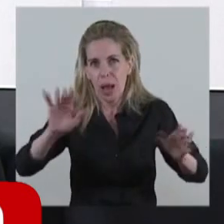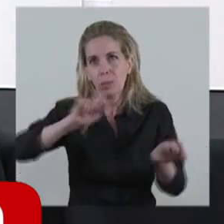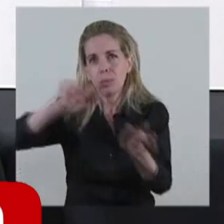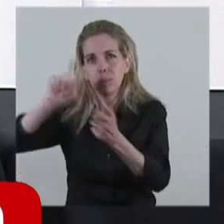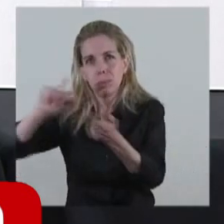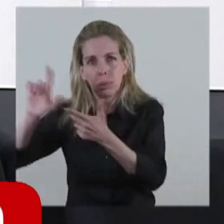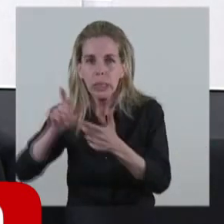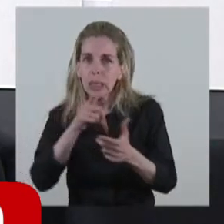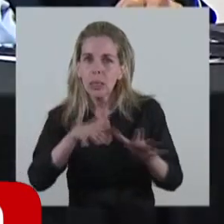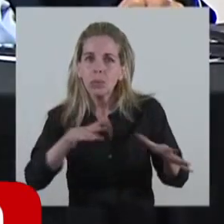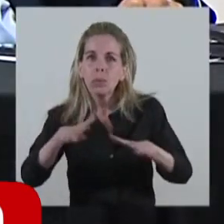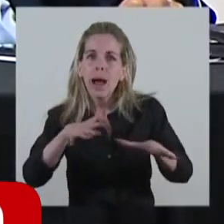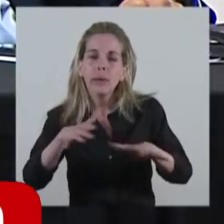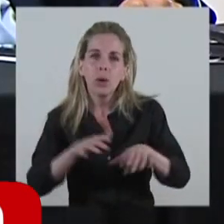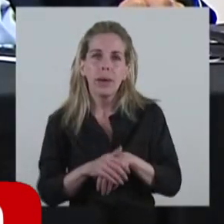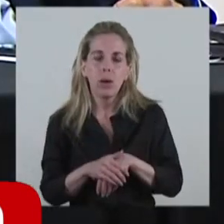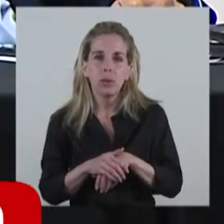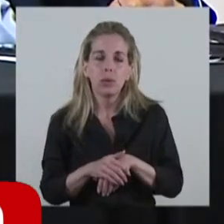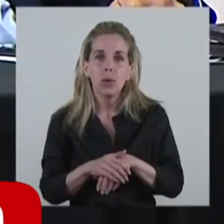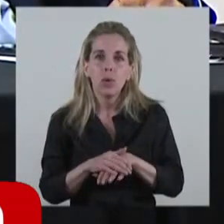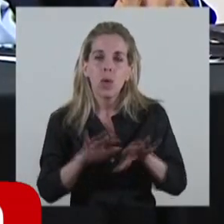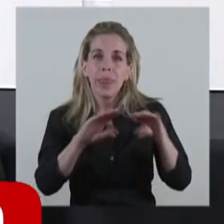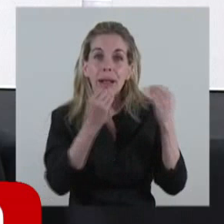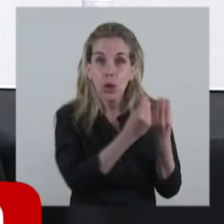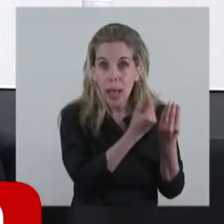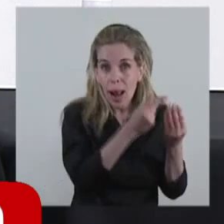Son alrededor del